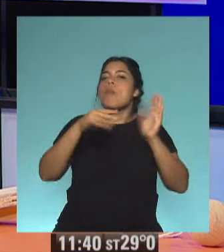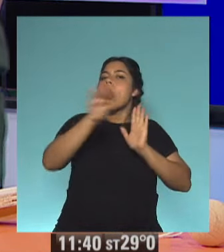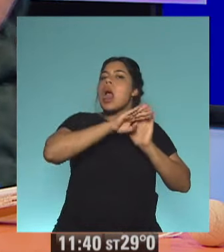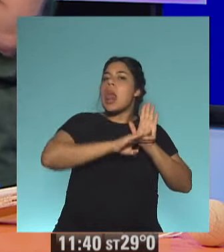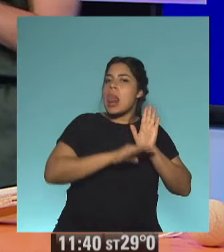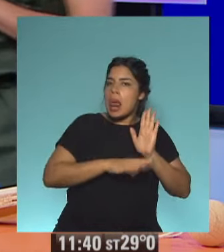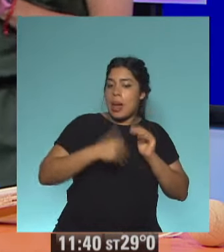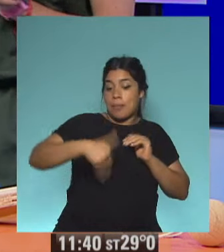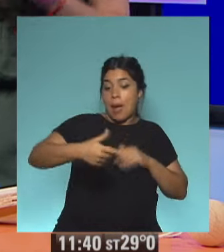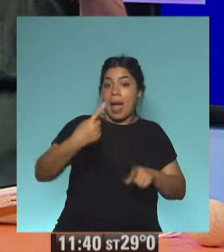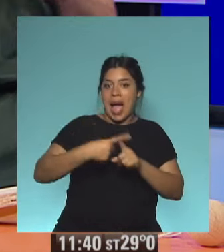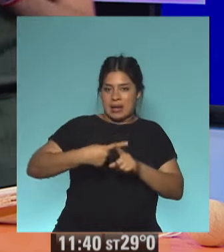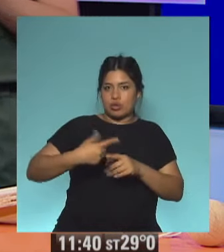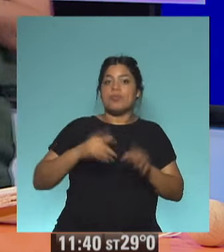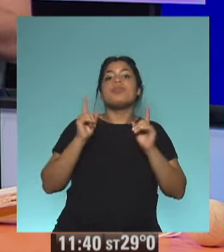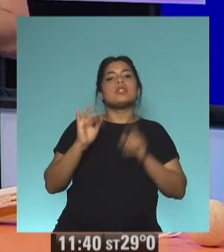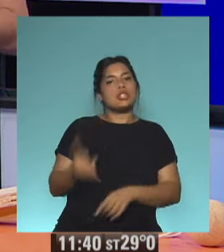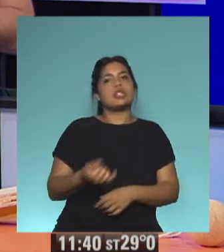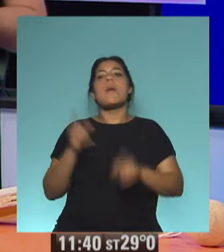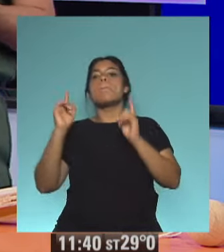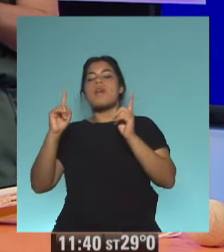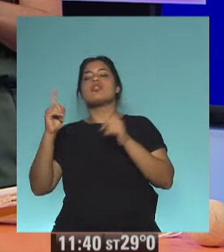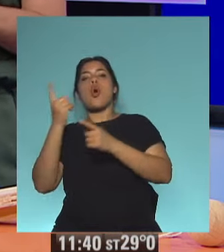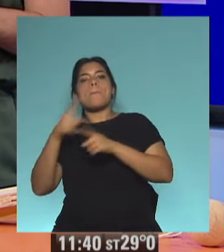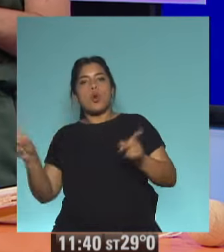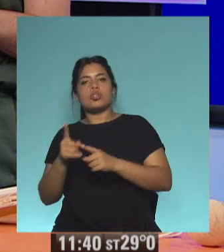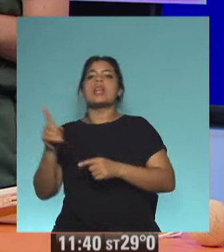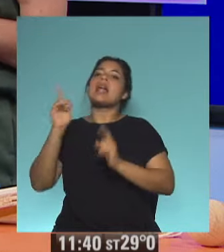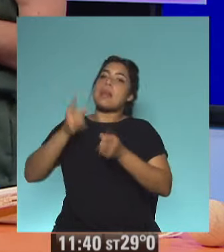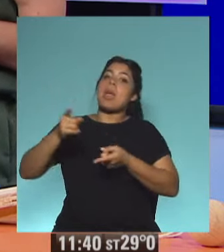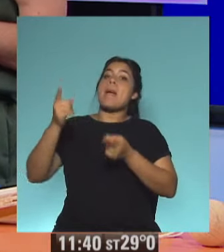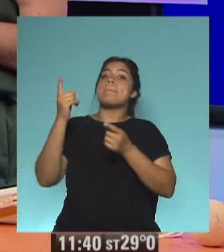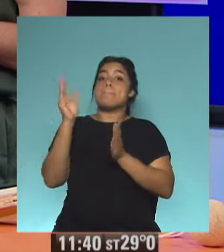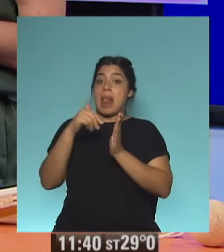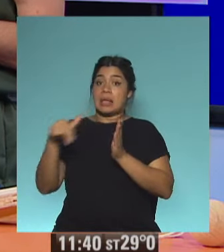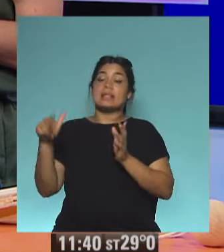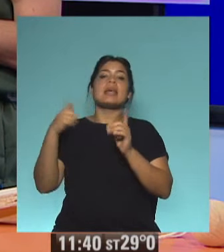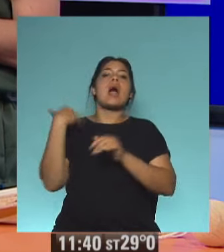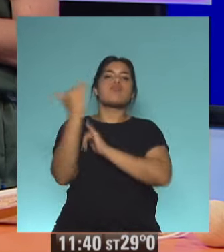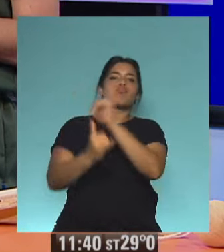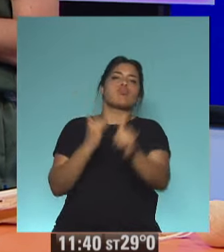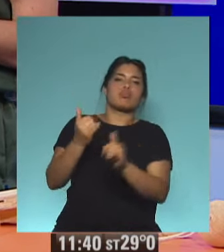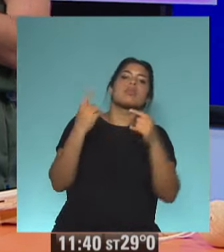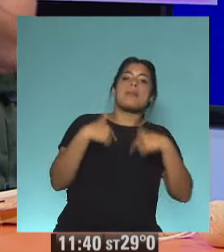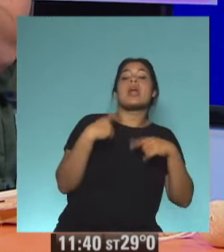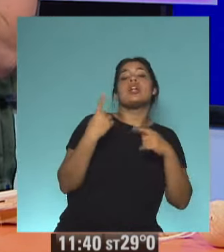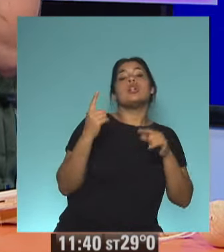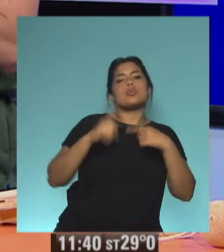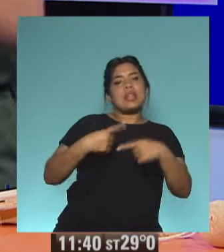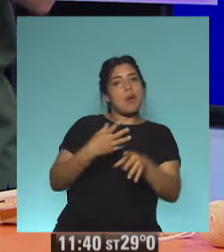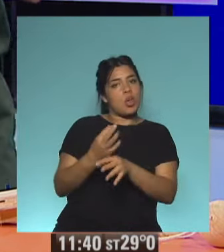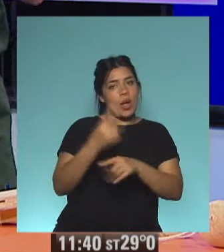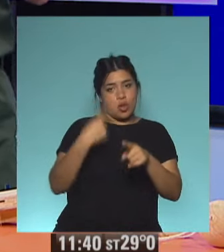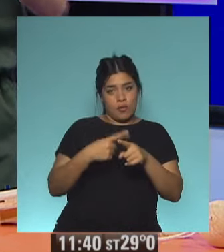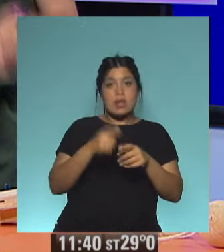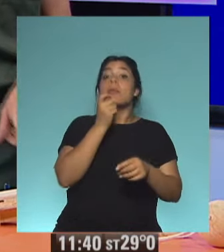acto. Exacto, los profes de música y plástica van a ir dando consignas, así todos y todas podemos participar en la muestra de fin de año de Seguimos Educando, como por ejemplo